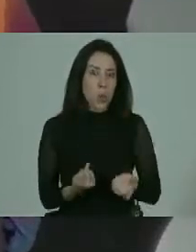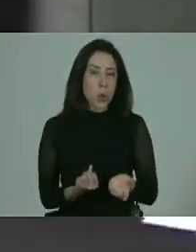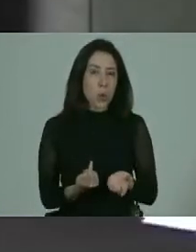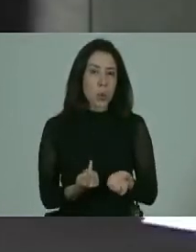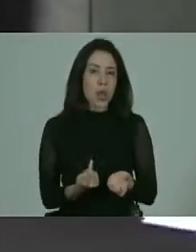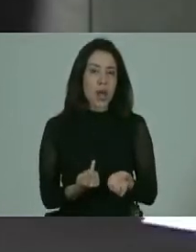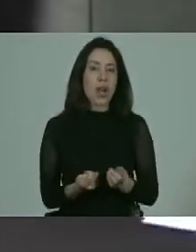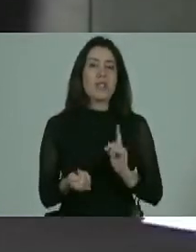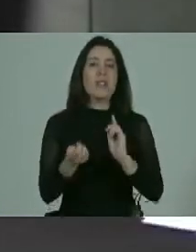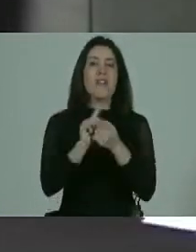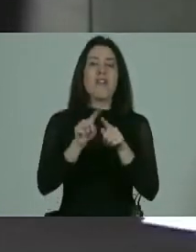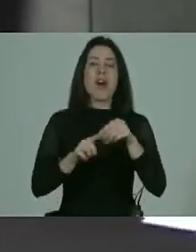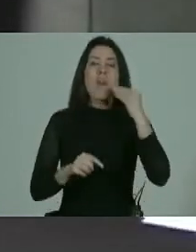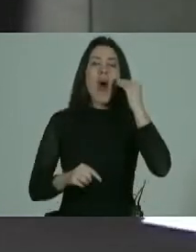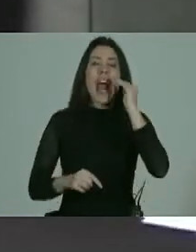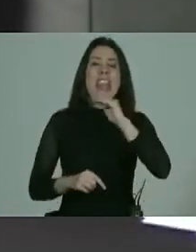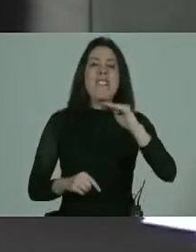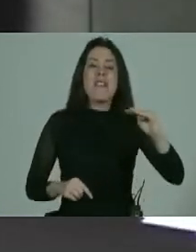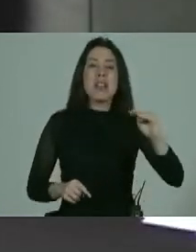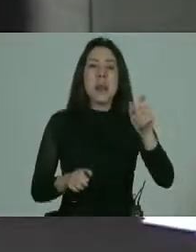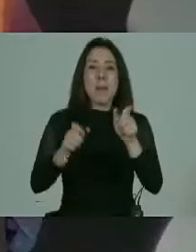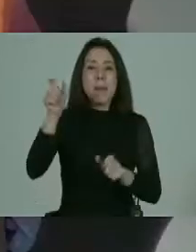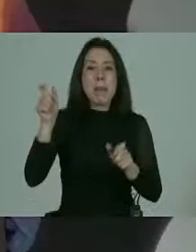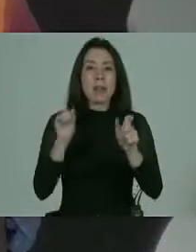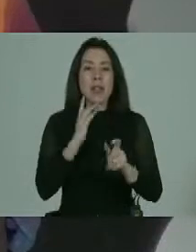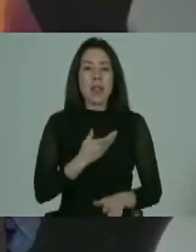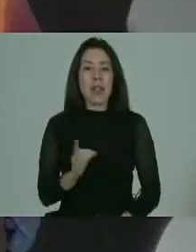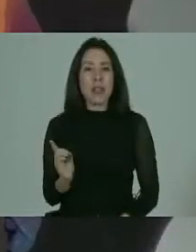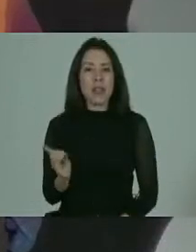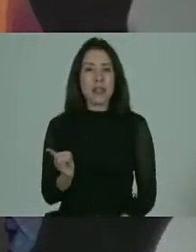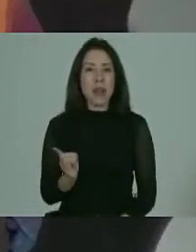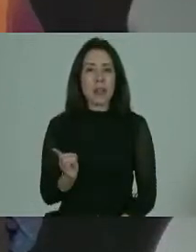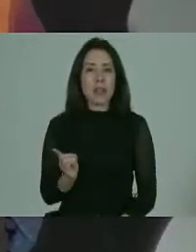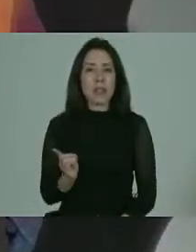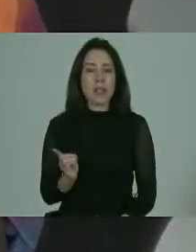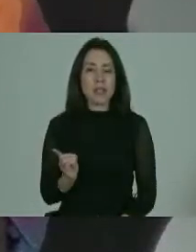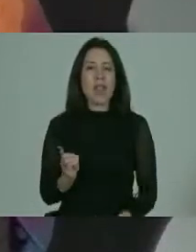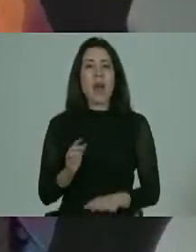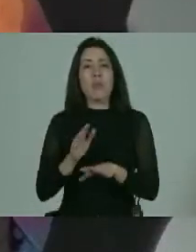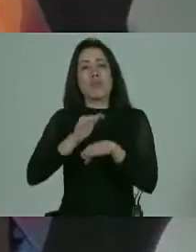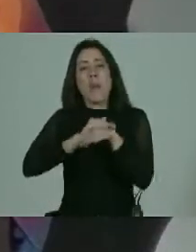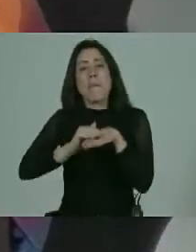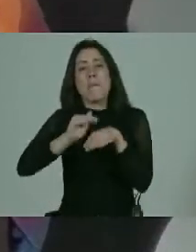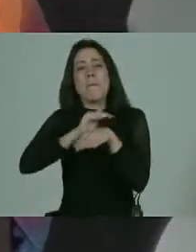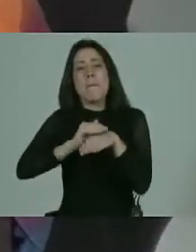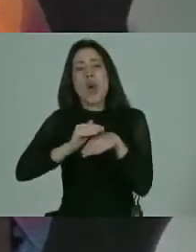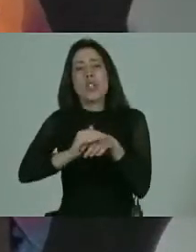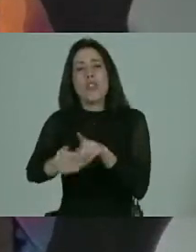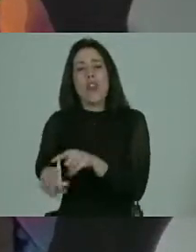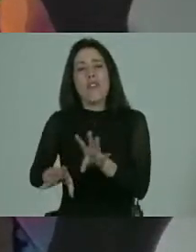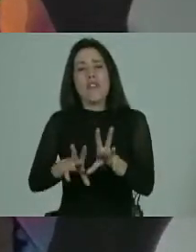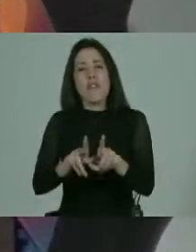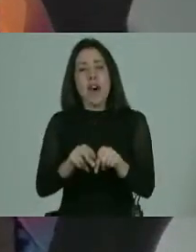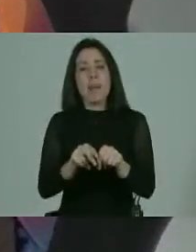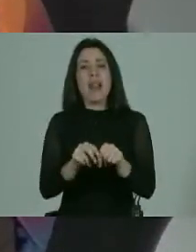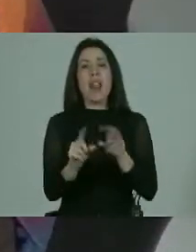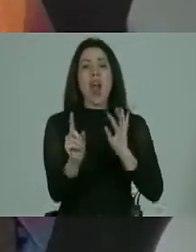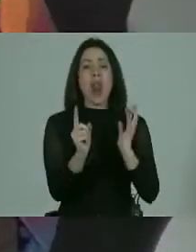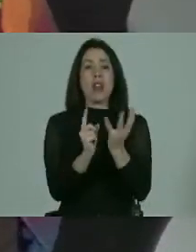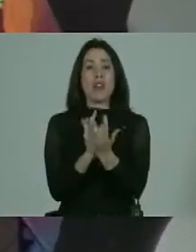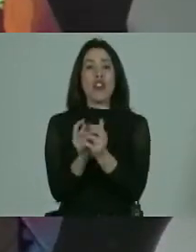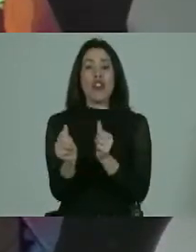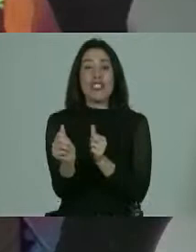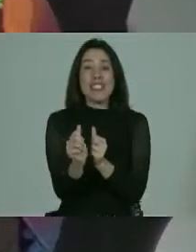se infantiliza a las personas con discapacidad este sobre protección que tiene la familia o su entorno más cercano